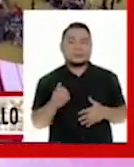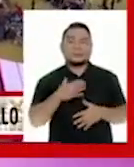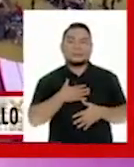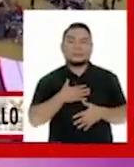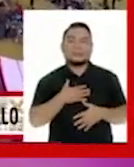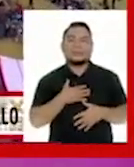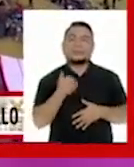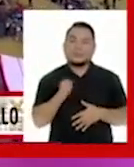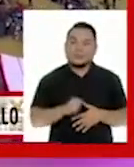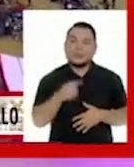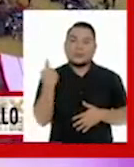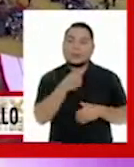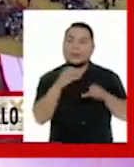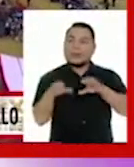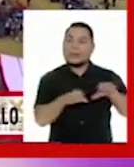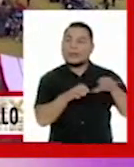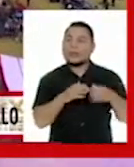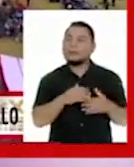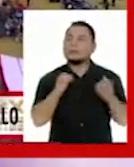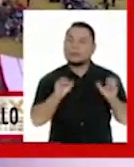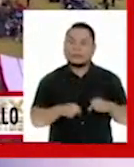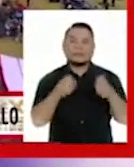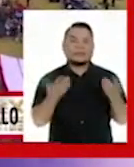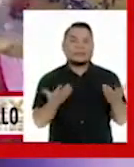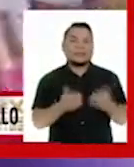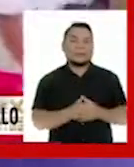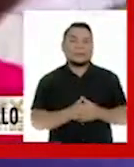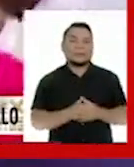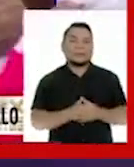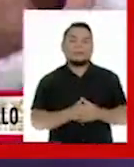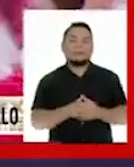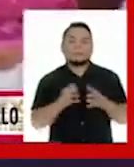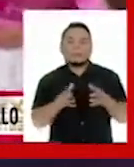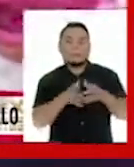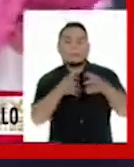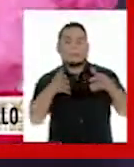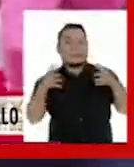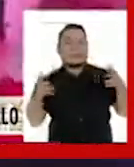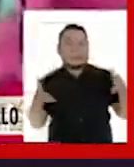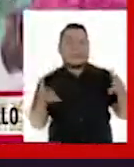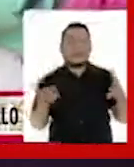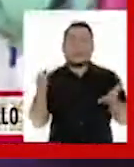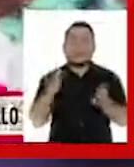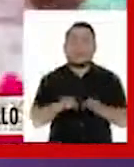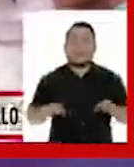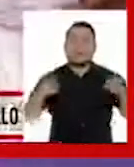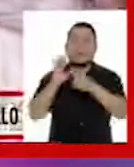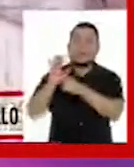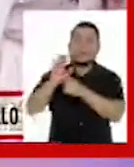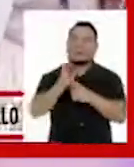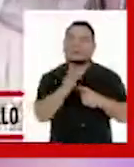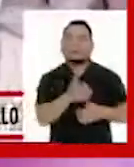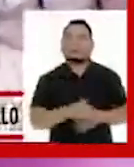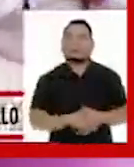equivalente de ese tipo de legislación que persigue ideas es esta ley de apología del terrorismo, que es herencia de la dictadura